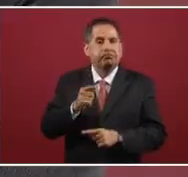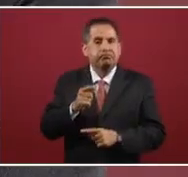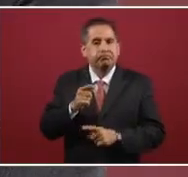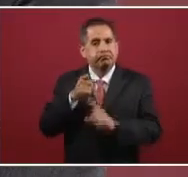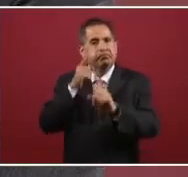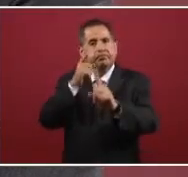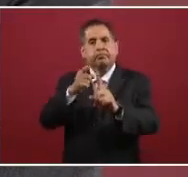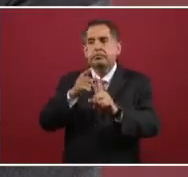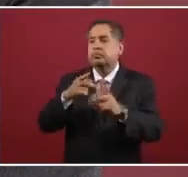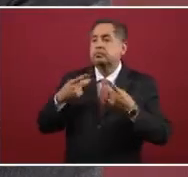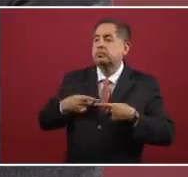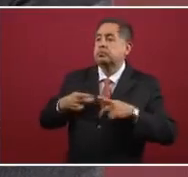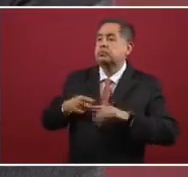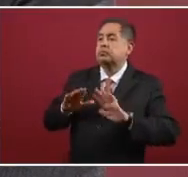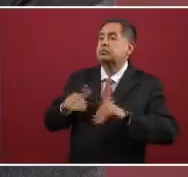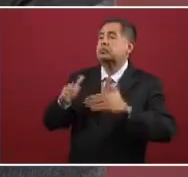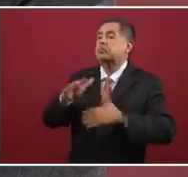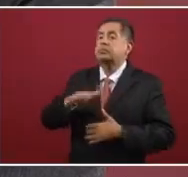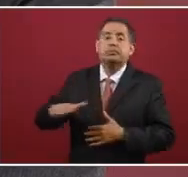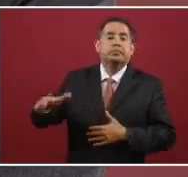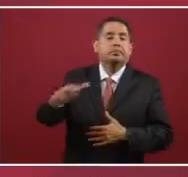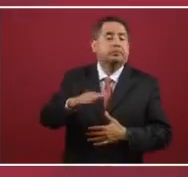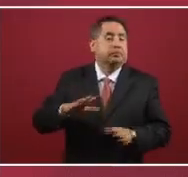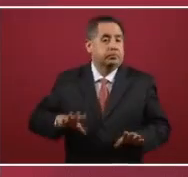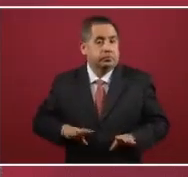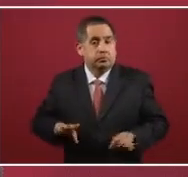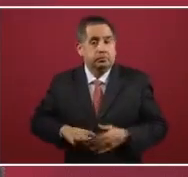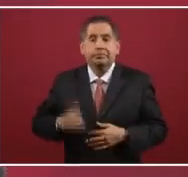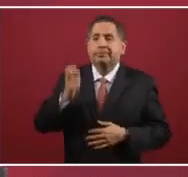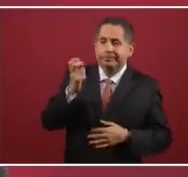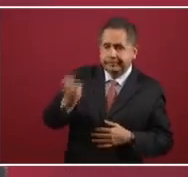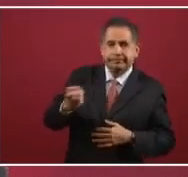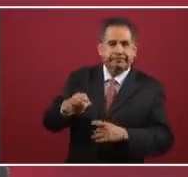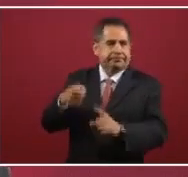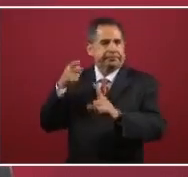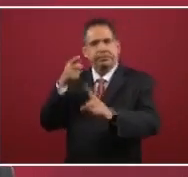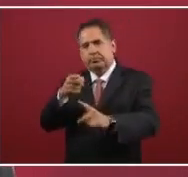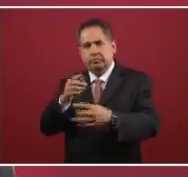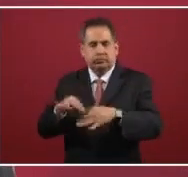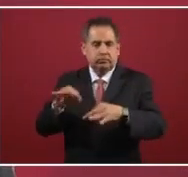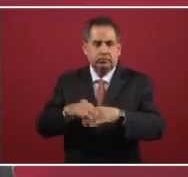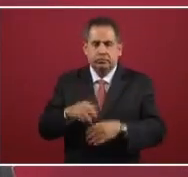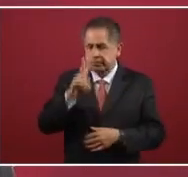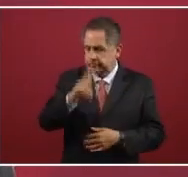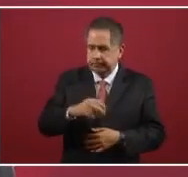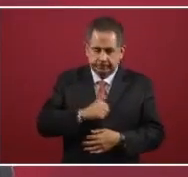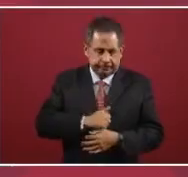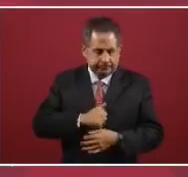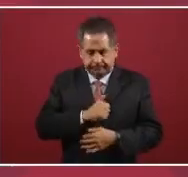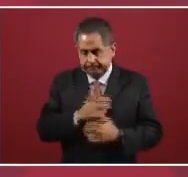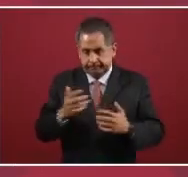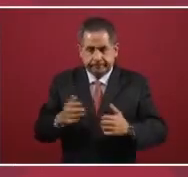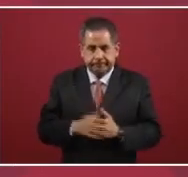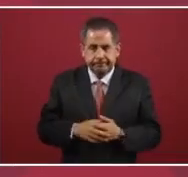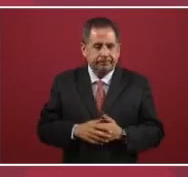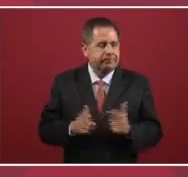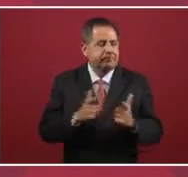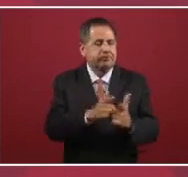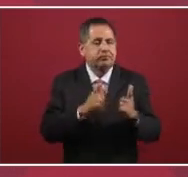el interés general, el interés de la nación. Es muy lamentable de